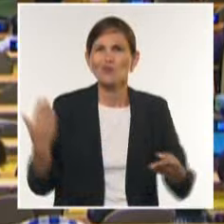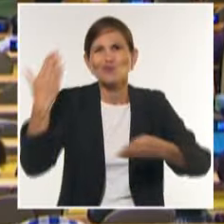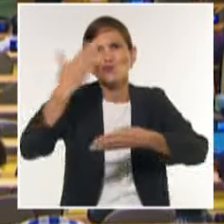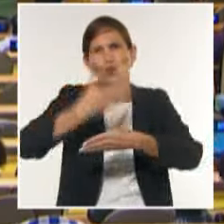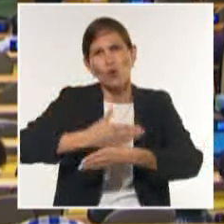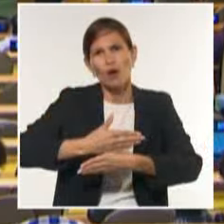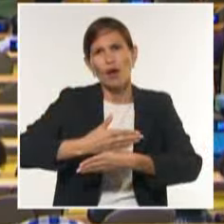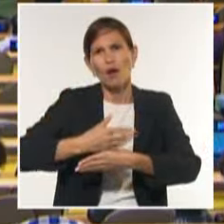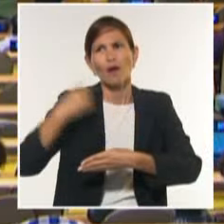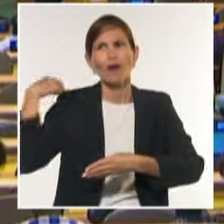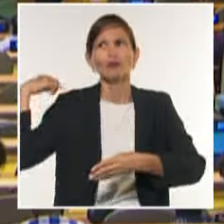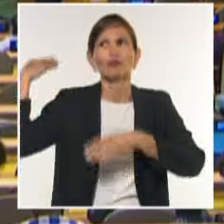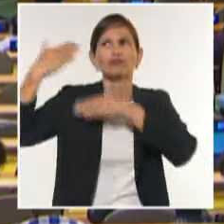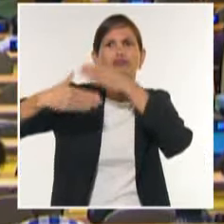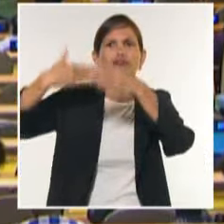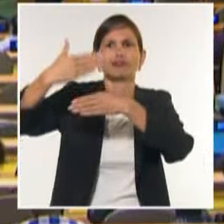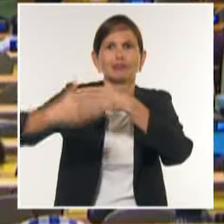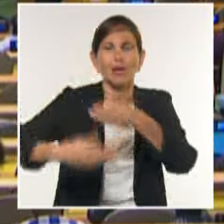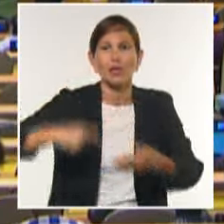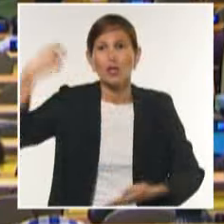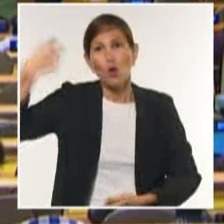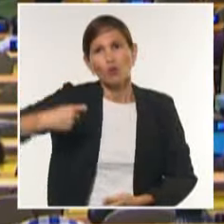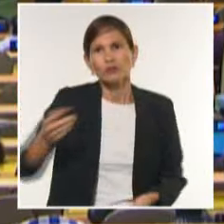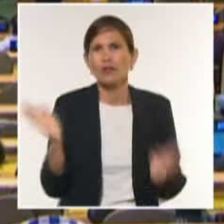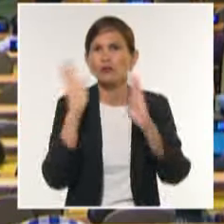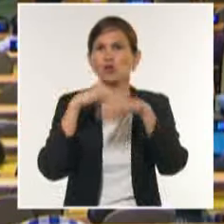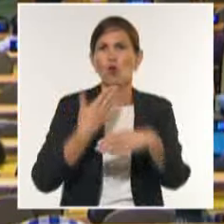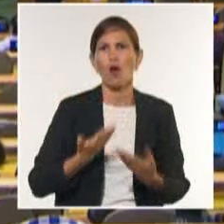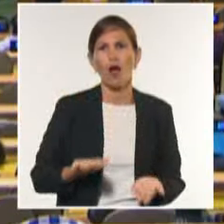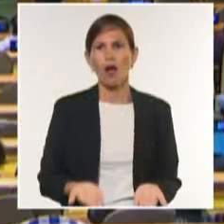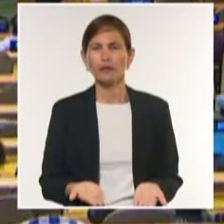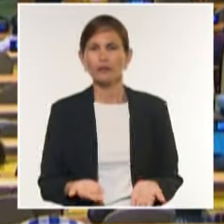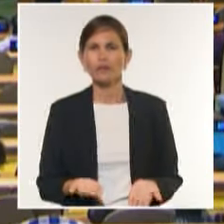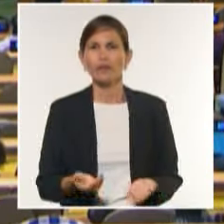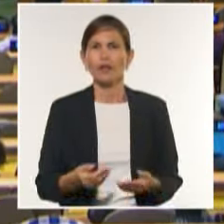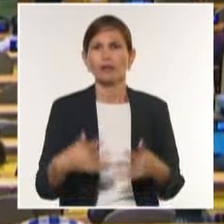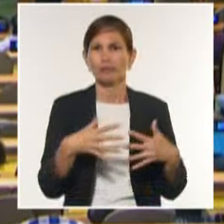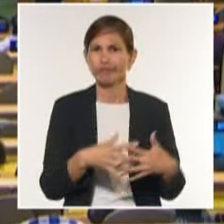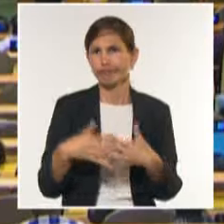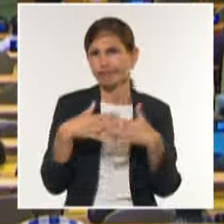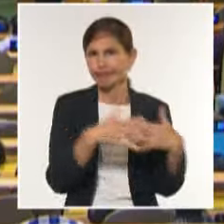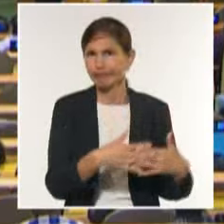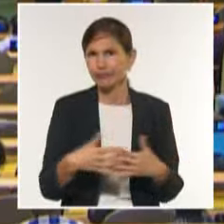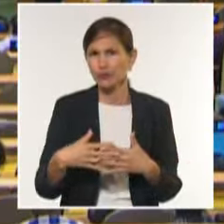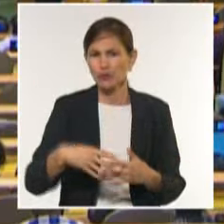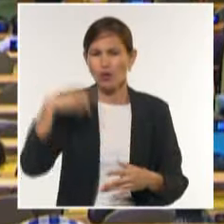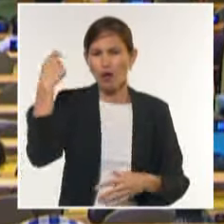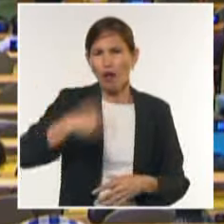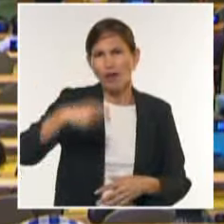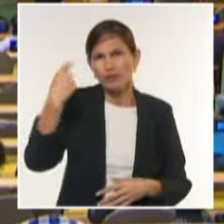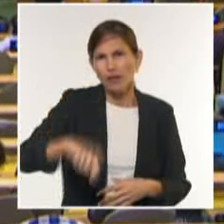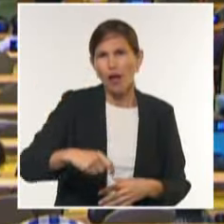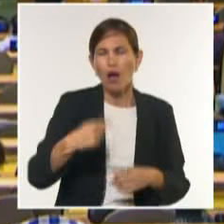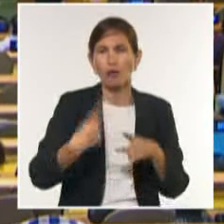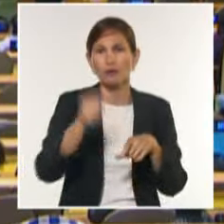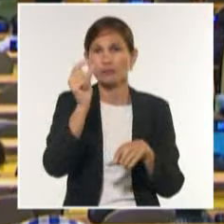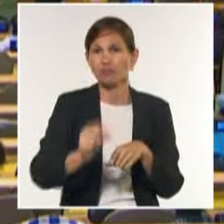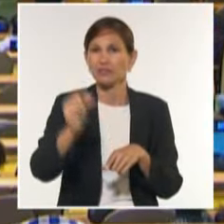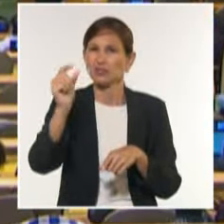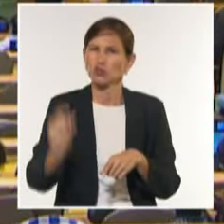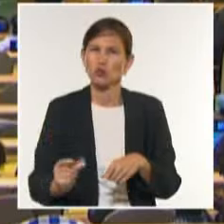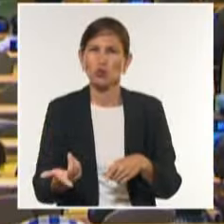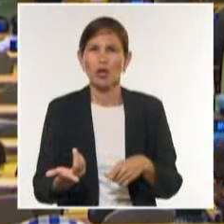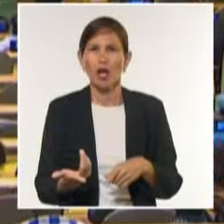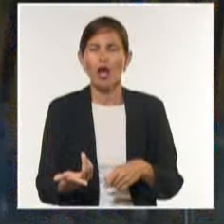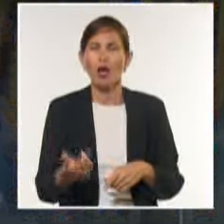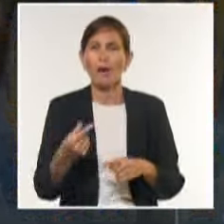haya justicia. El bloqueo ha castigado a las personas de a pie sin cambiar la política. Amigas y amigos,